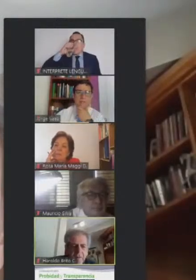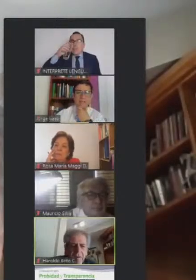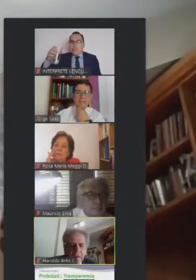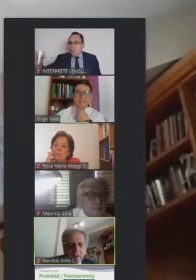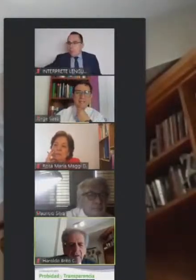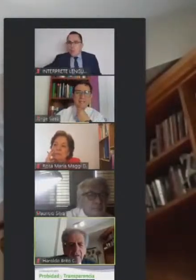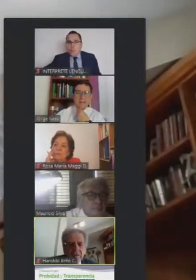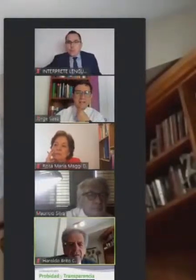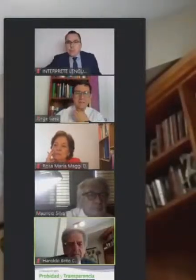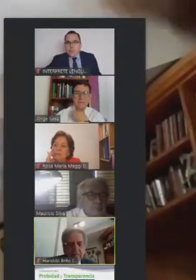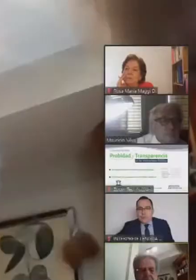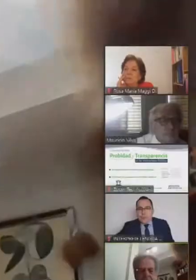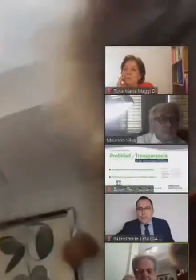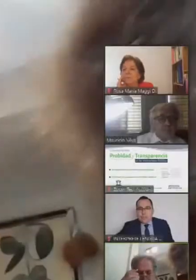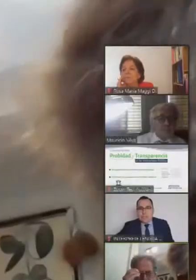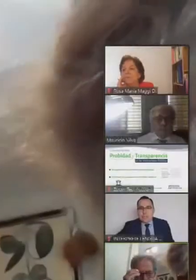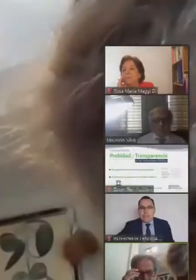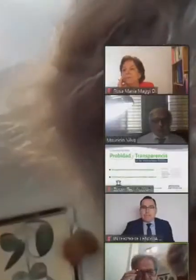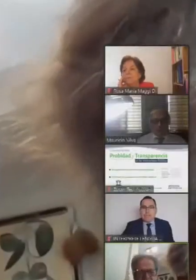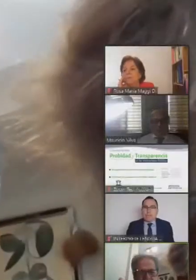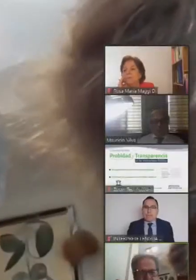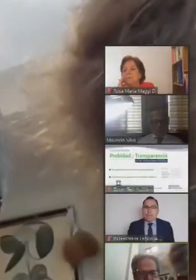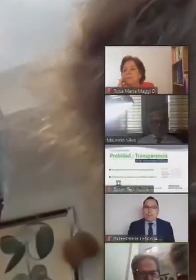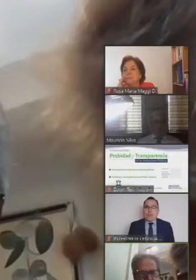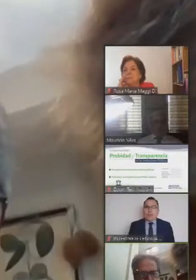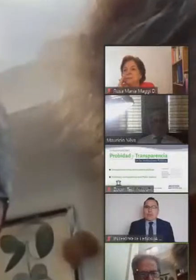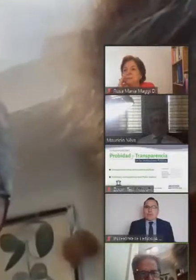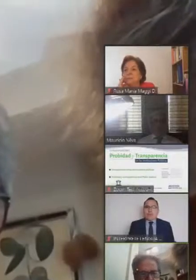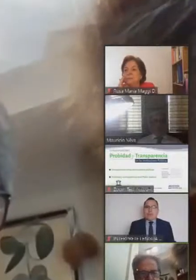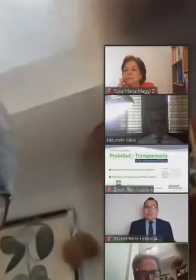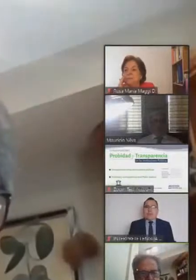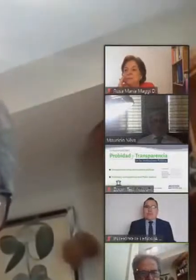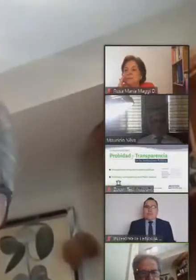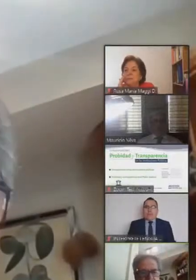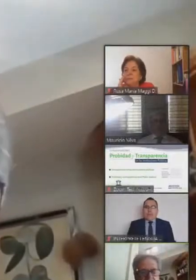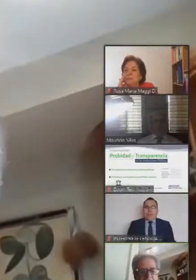Le vamos a pedir que active su micrófono.